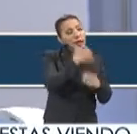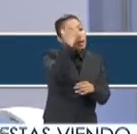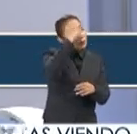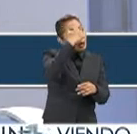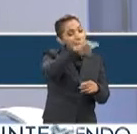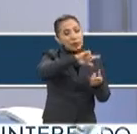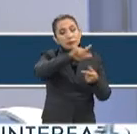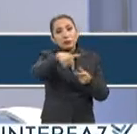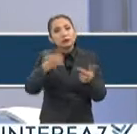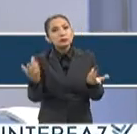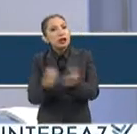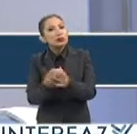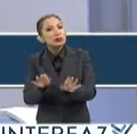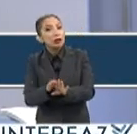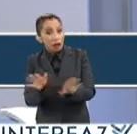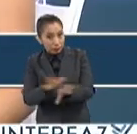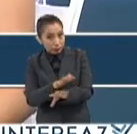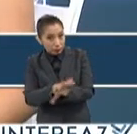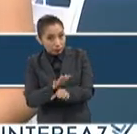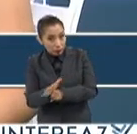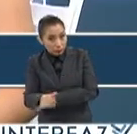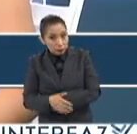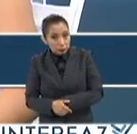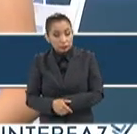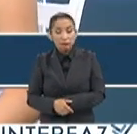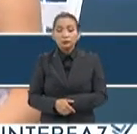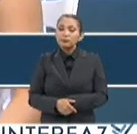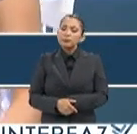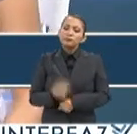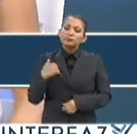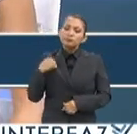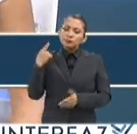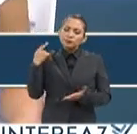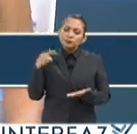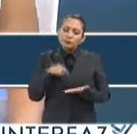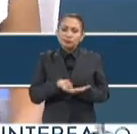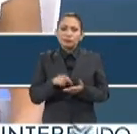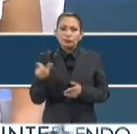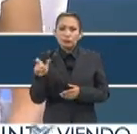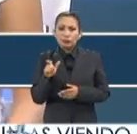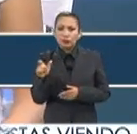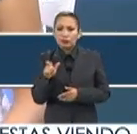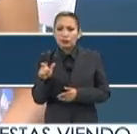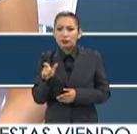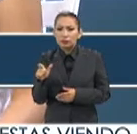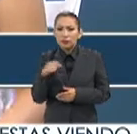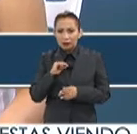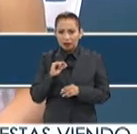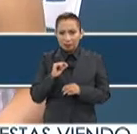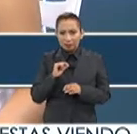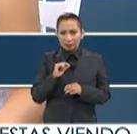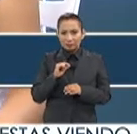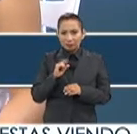vivirlo? Pues yo creo que cuando